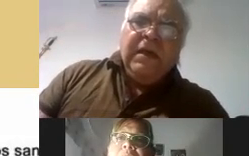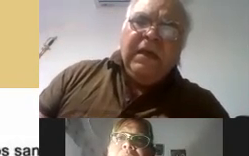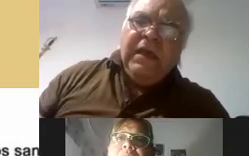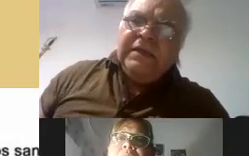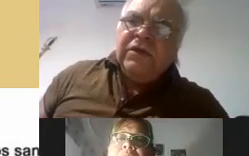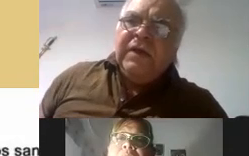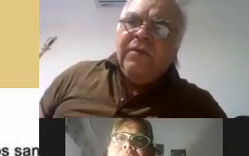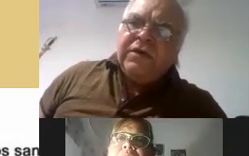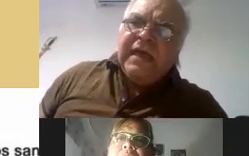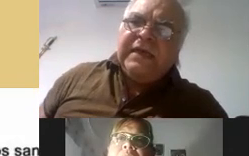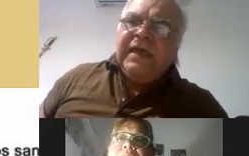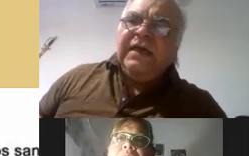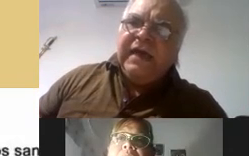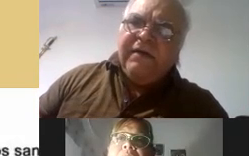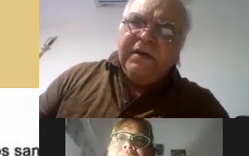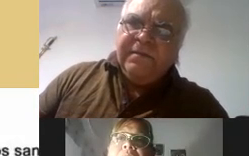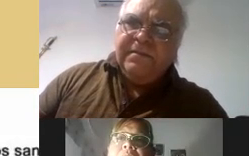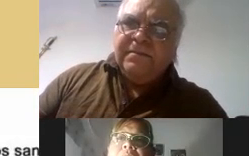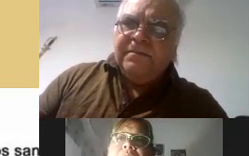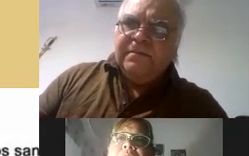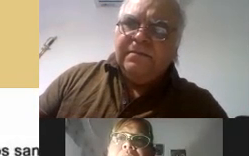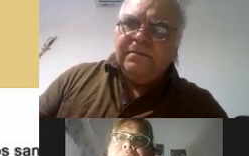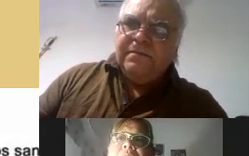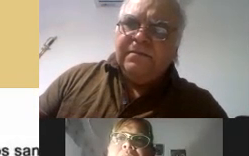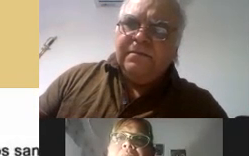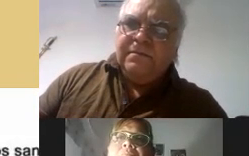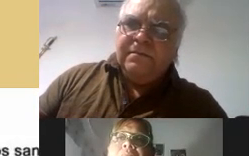ejemplo, ante una hemorragia grave.